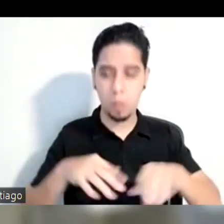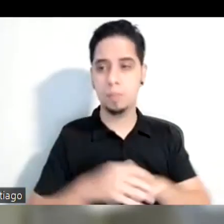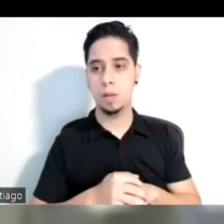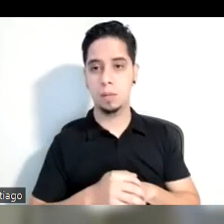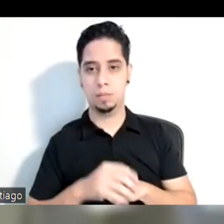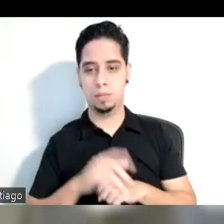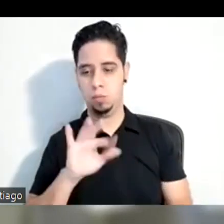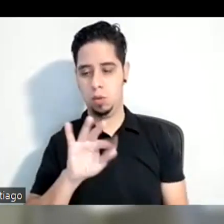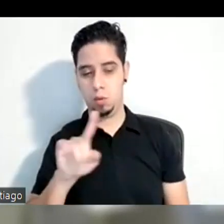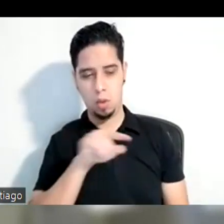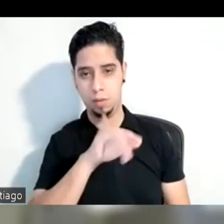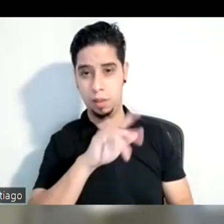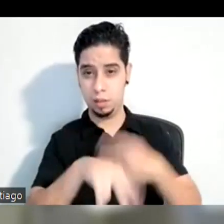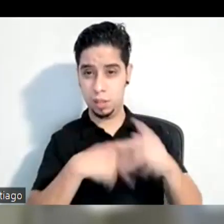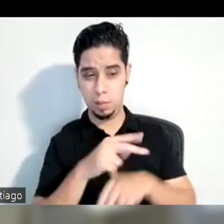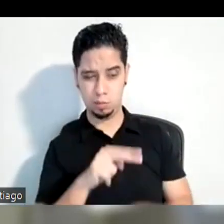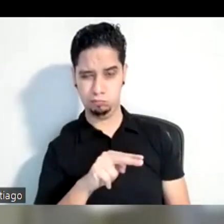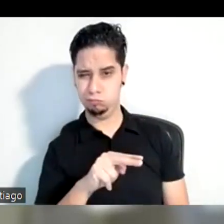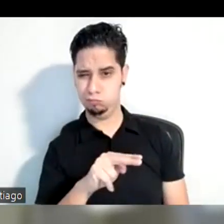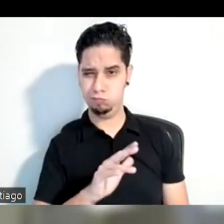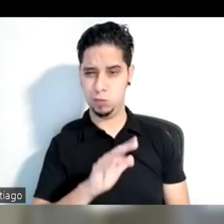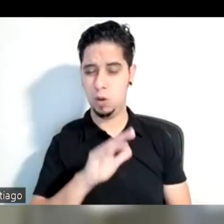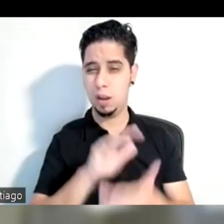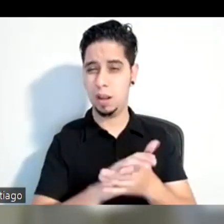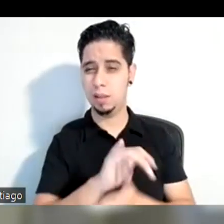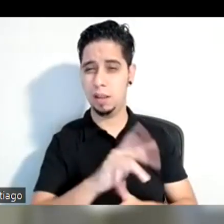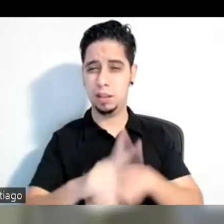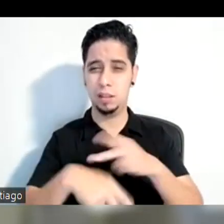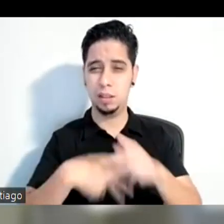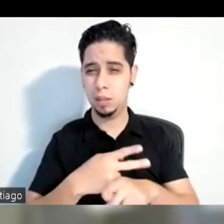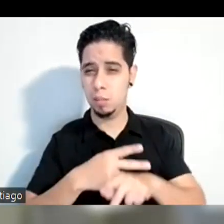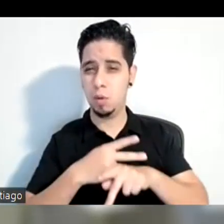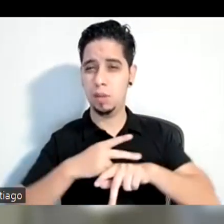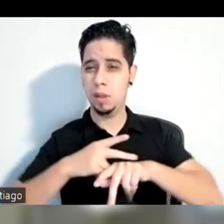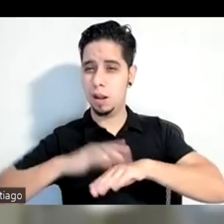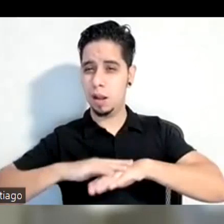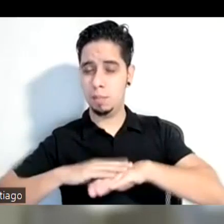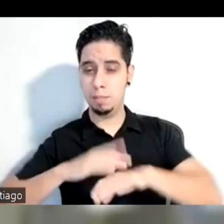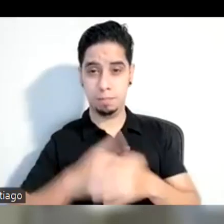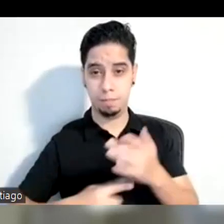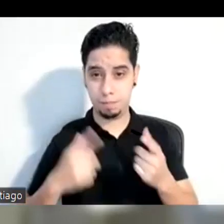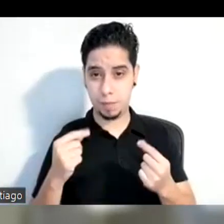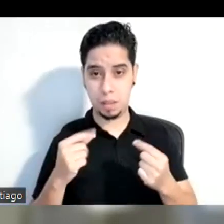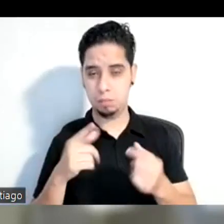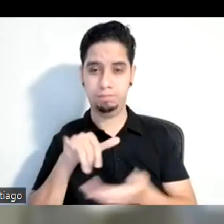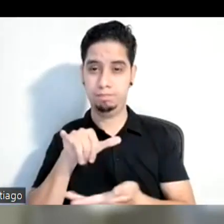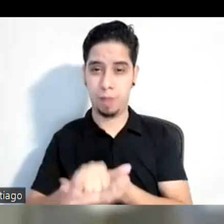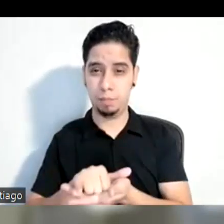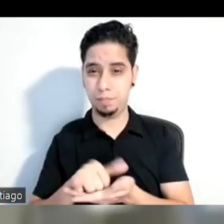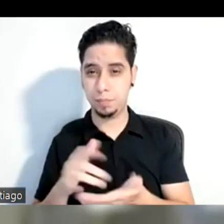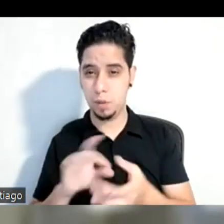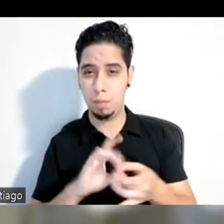bien, por lo menos en aquel entonces, a ese tipo de grabación. Así que yo lo que hacía es que colgaba, desconectaban la